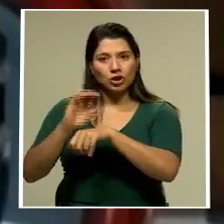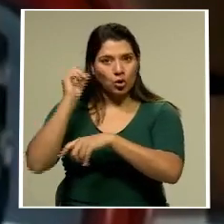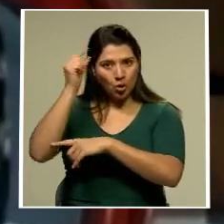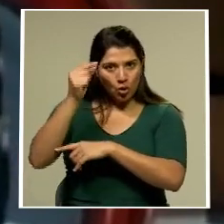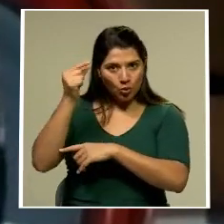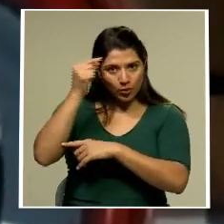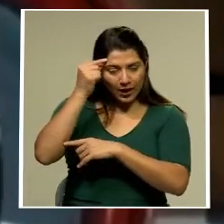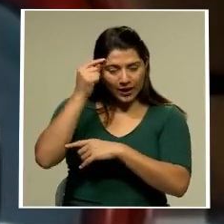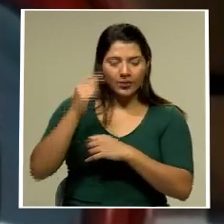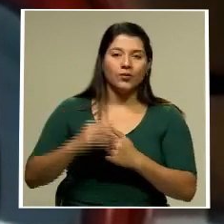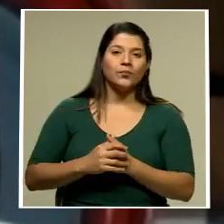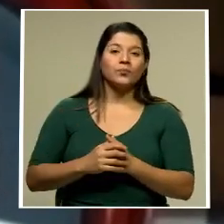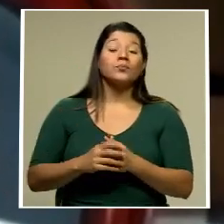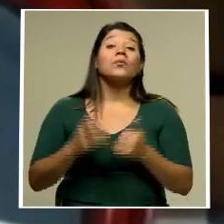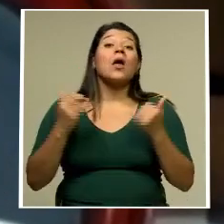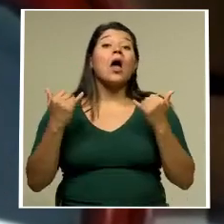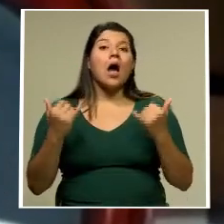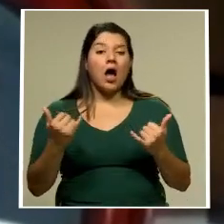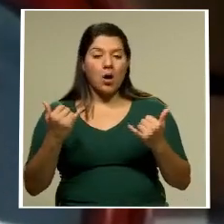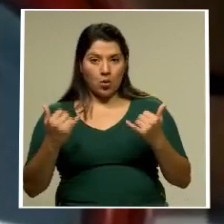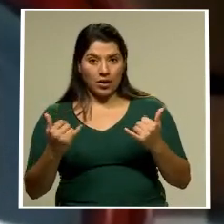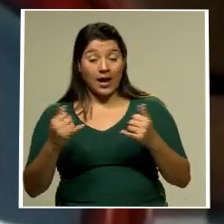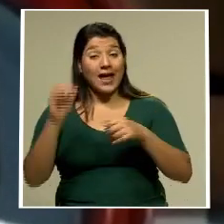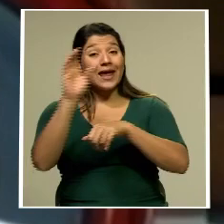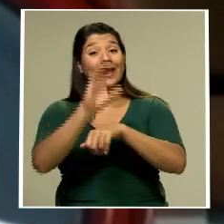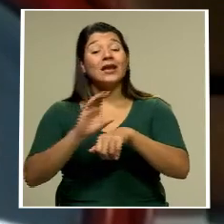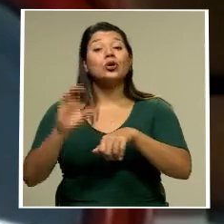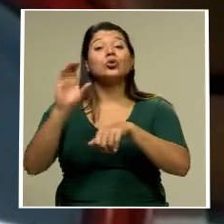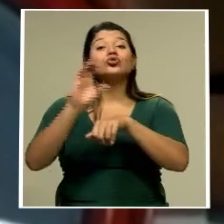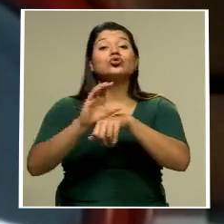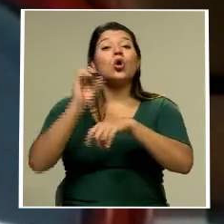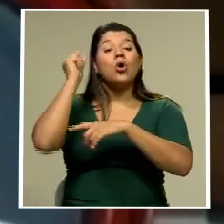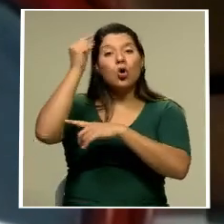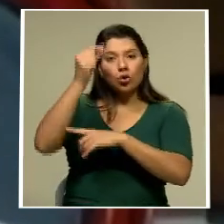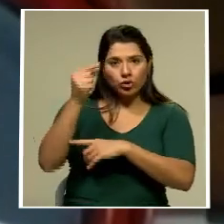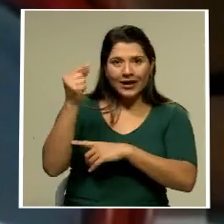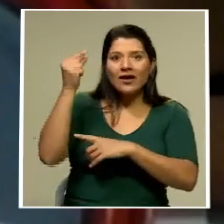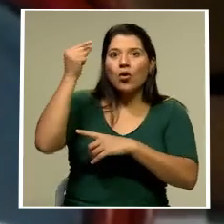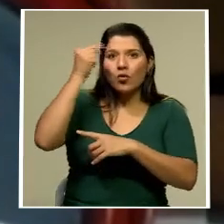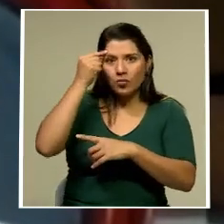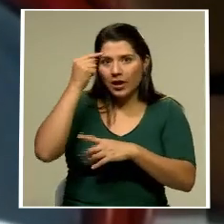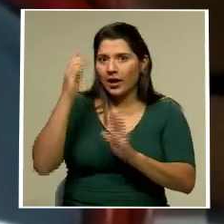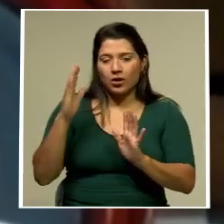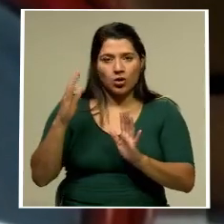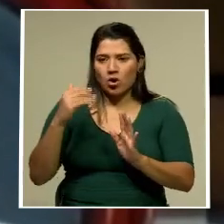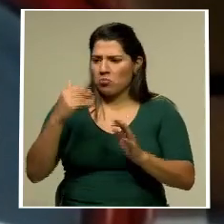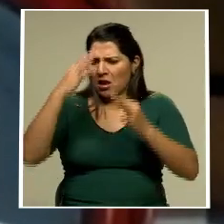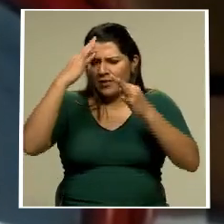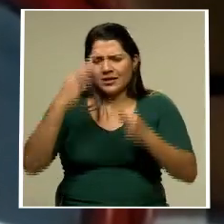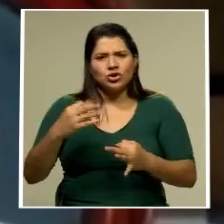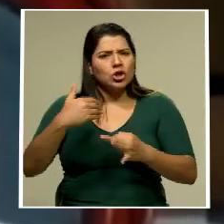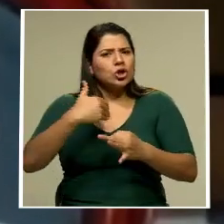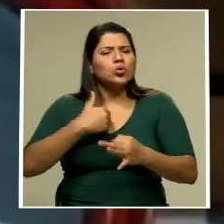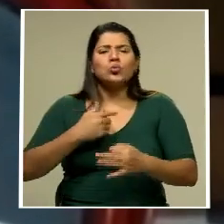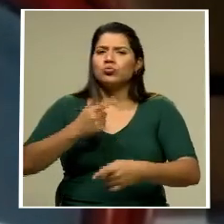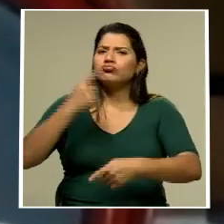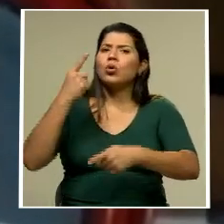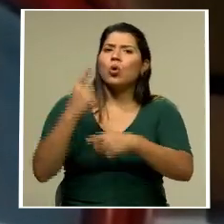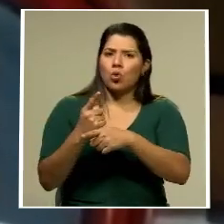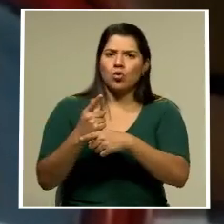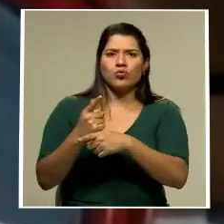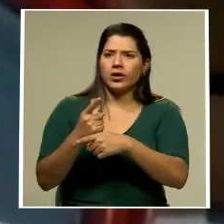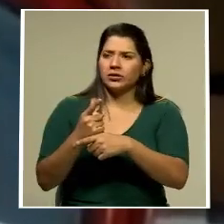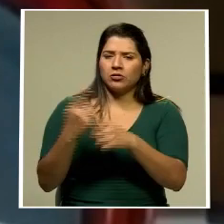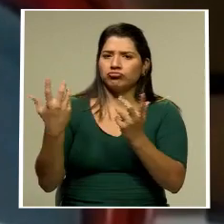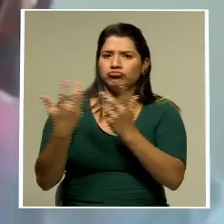En consecuencia, el Consejo de Gobierno actuó de conformidad con la competencia que le otorga